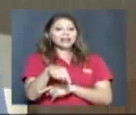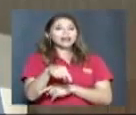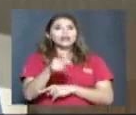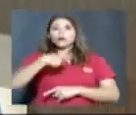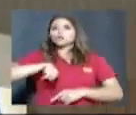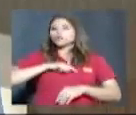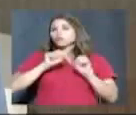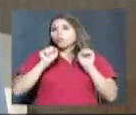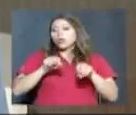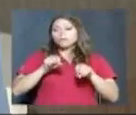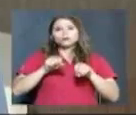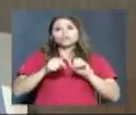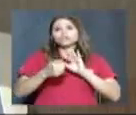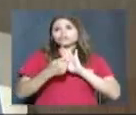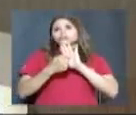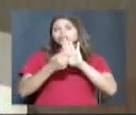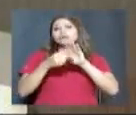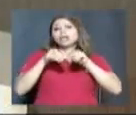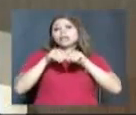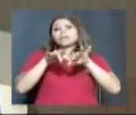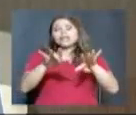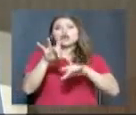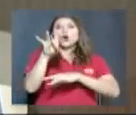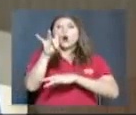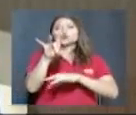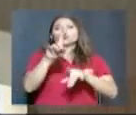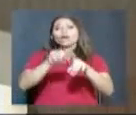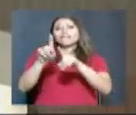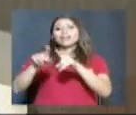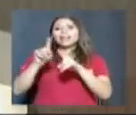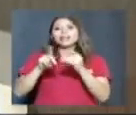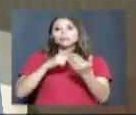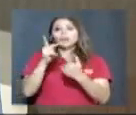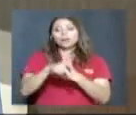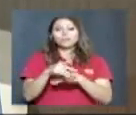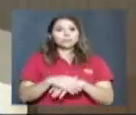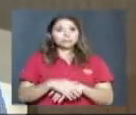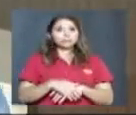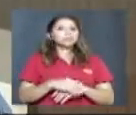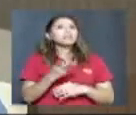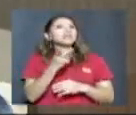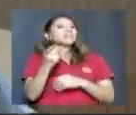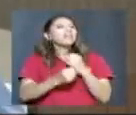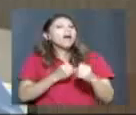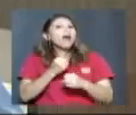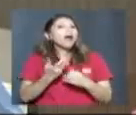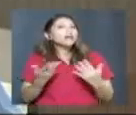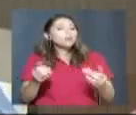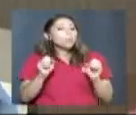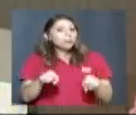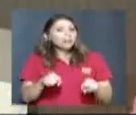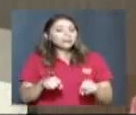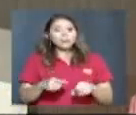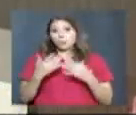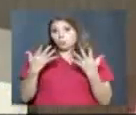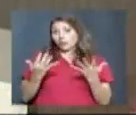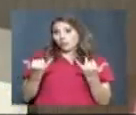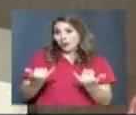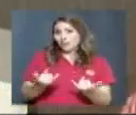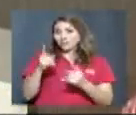transmitir hasta 8 ¿Y un diferentes. Mismo dueño podría ser? Ahora aquí está el asunto. Y esto ya es una cuestión más